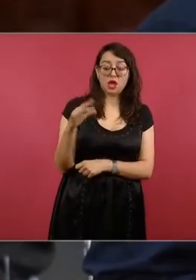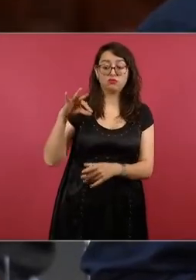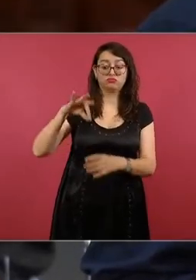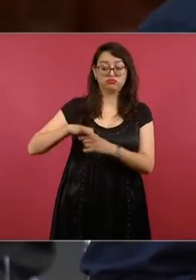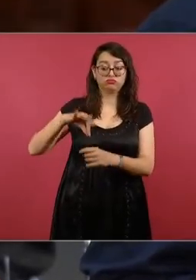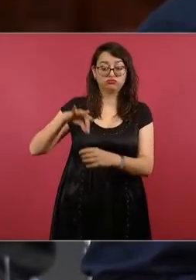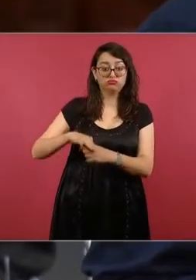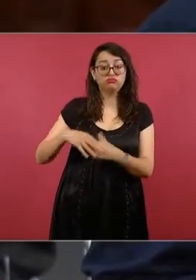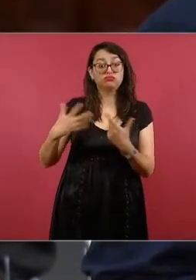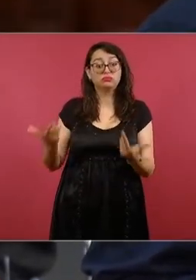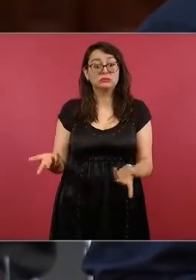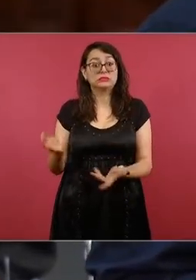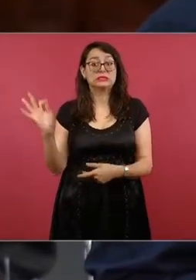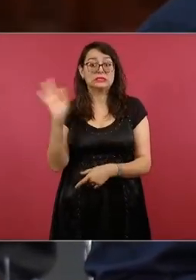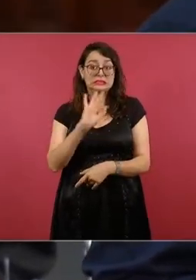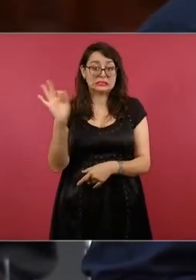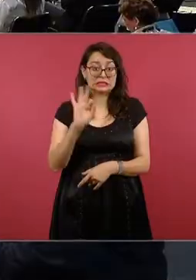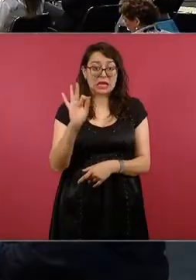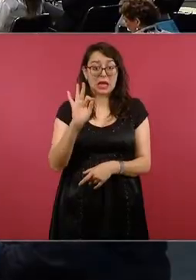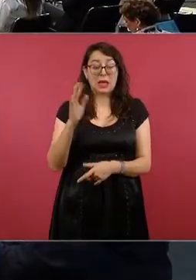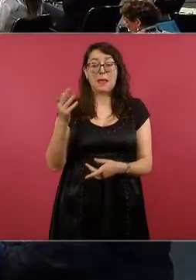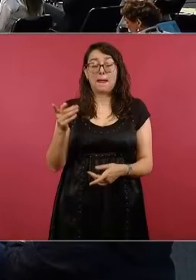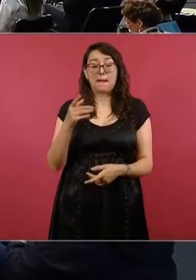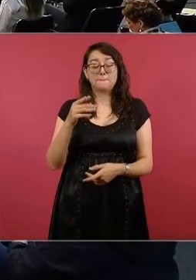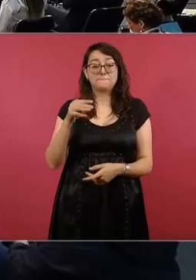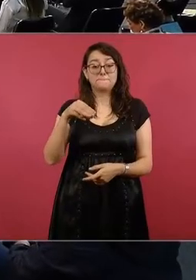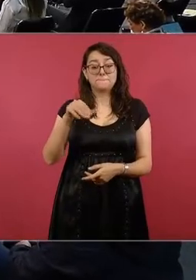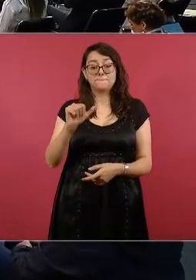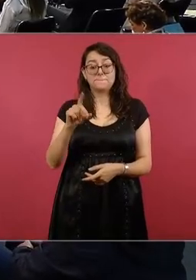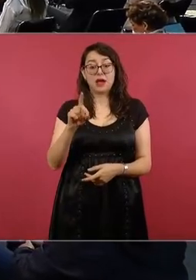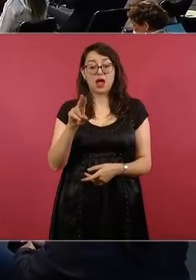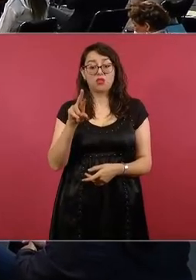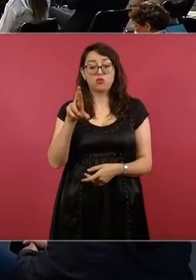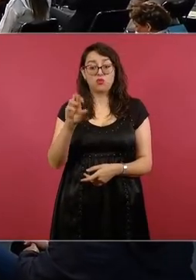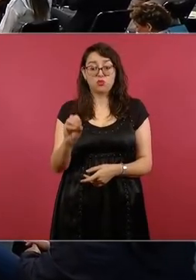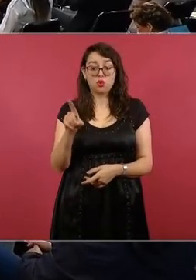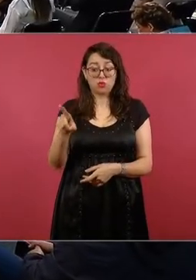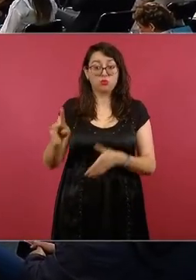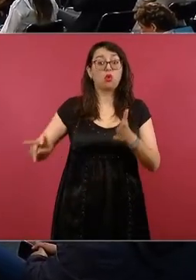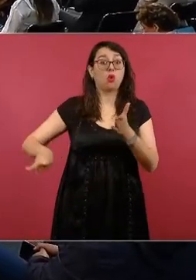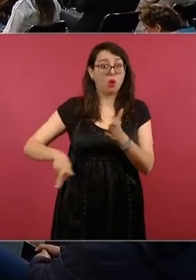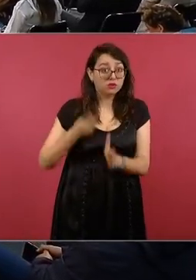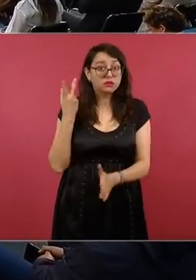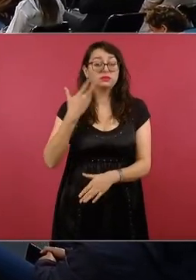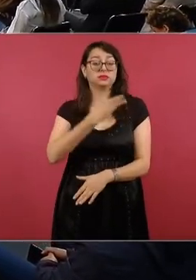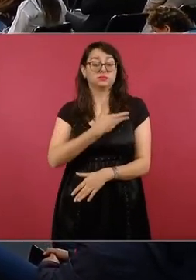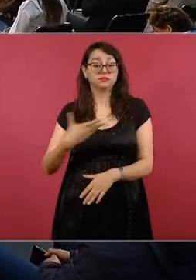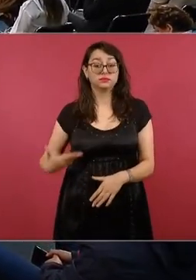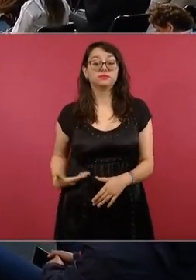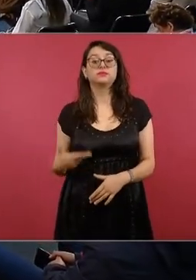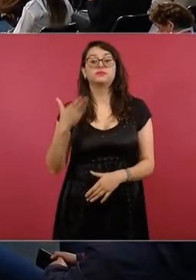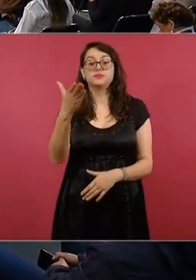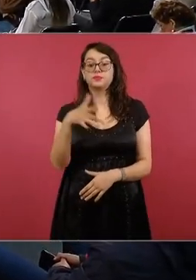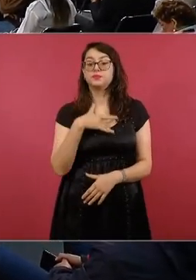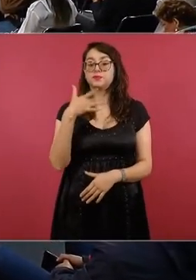de Nicolás Maduro. ¿Qué opinión tiene usted? Quiero opinar por lo mismo, porque es